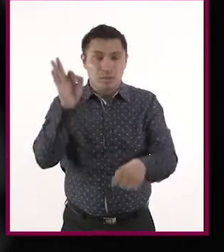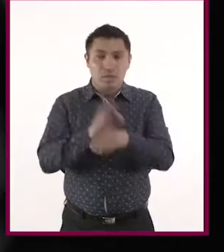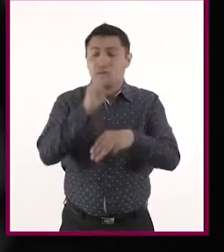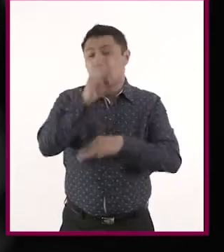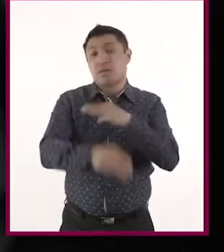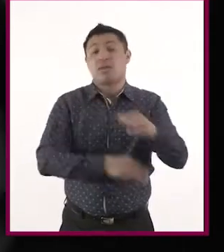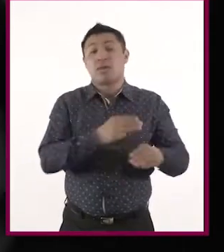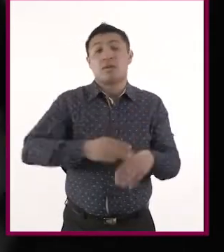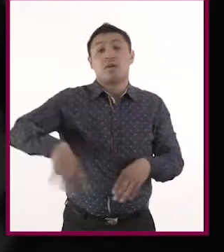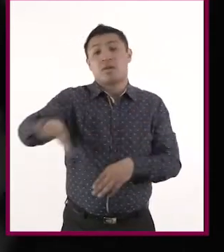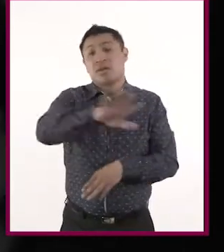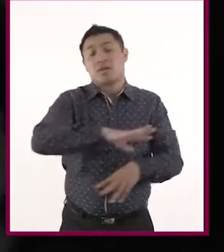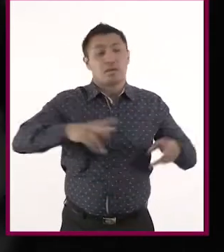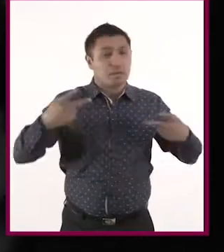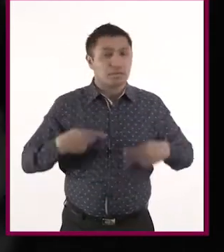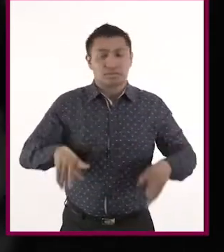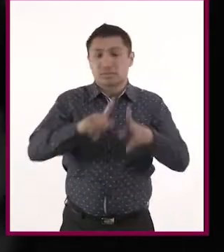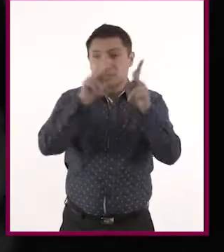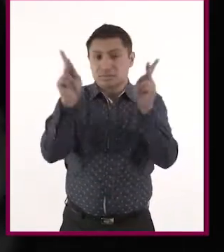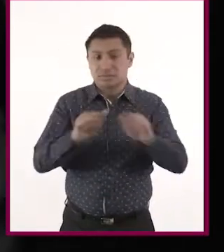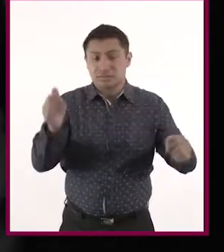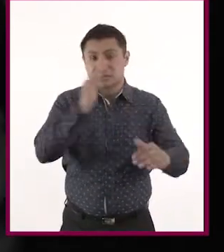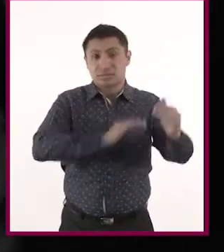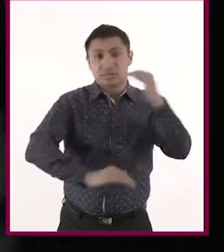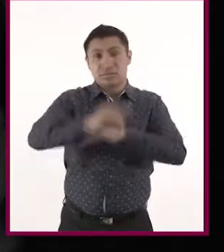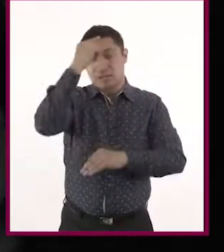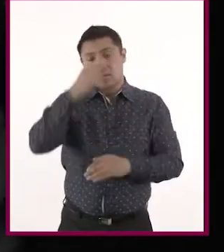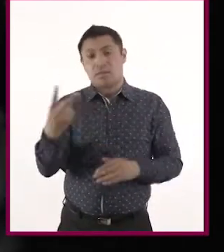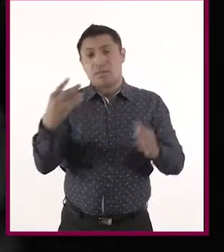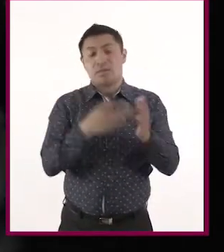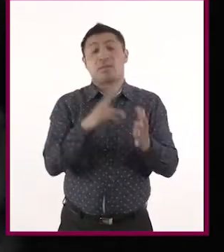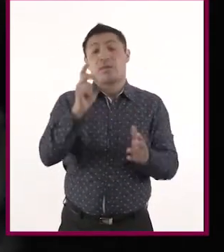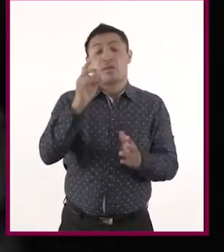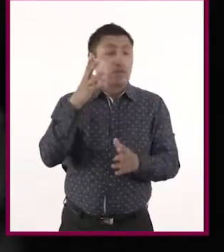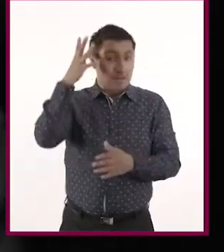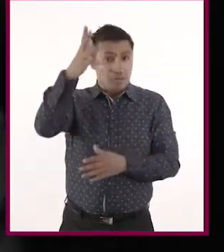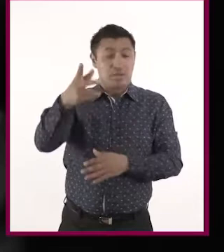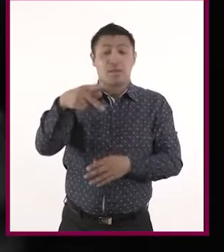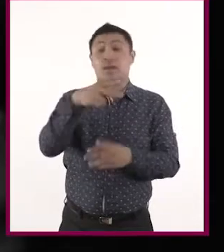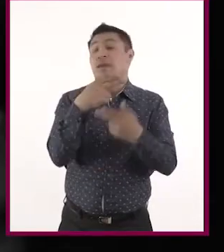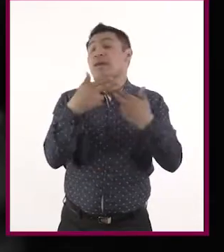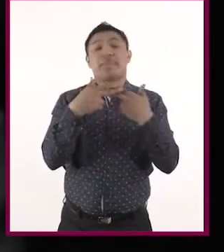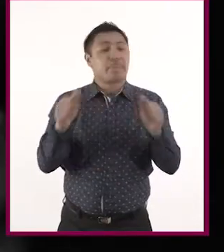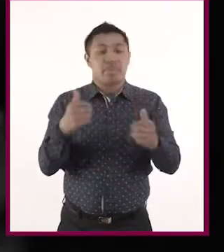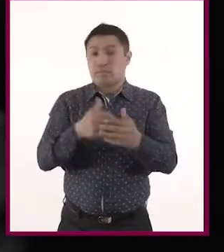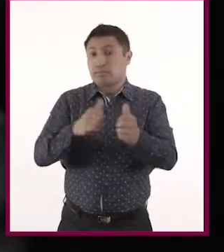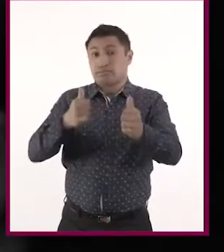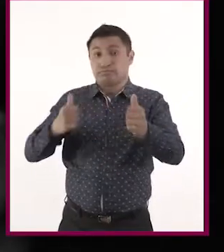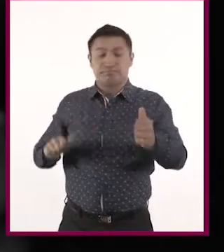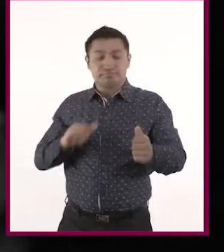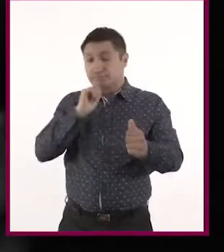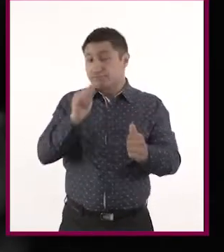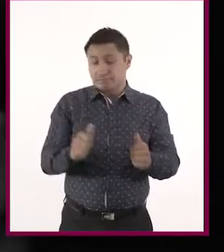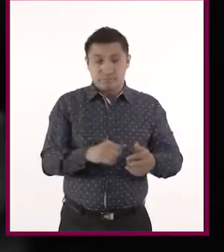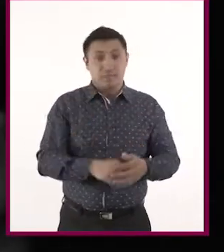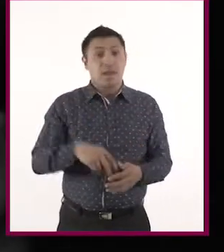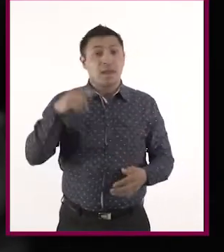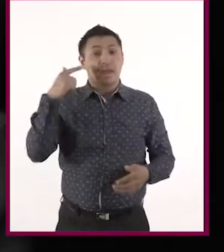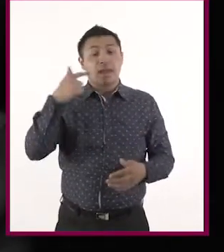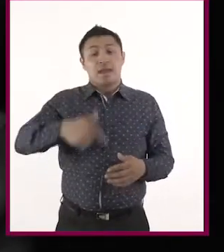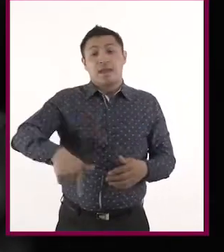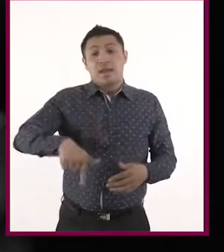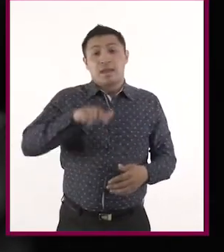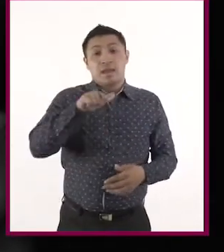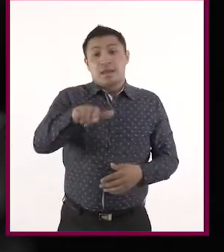todas las personas gocen de paz y prosperidad para 2030, sin dejar a nadie atrás. Son 17